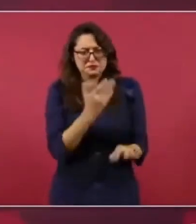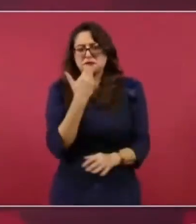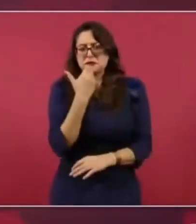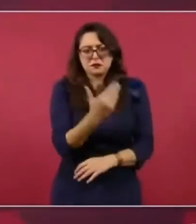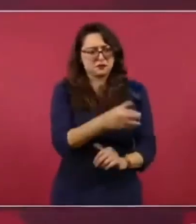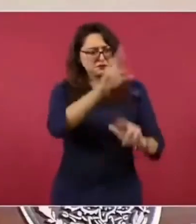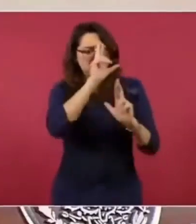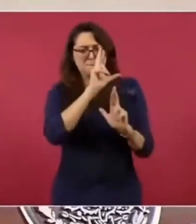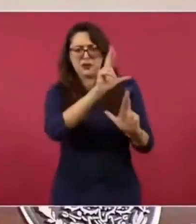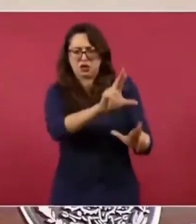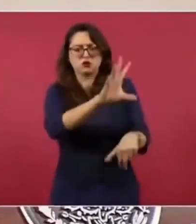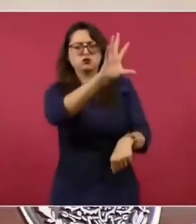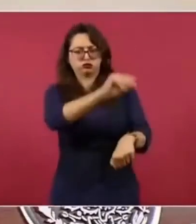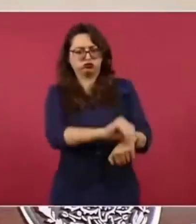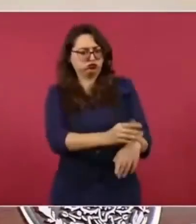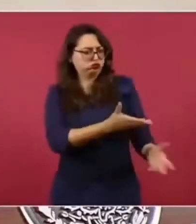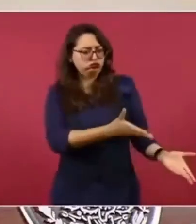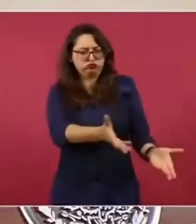Eso es para...